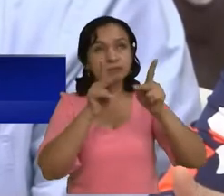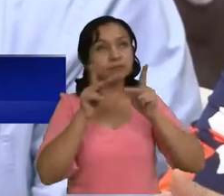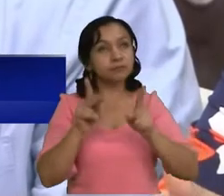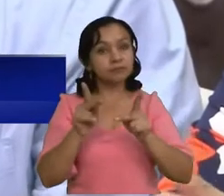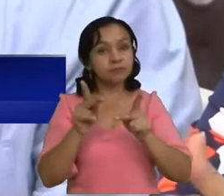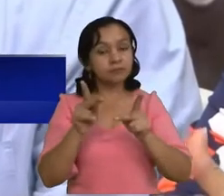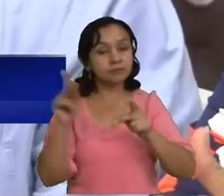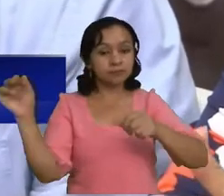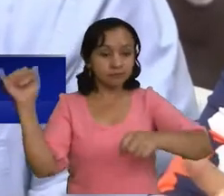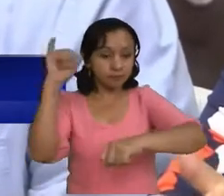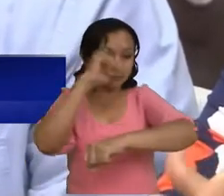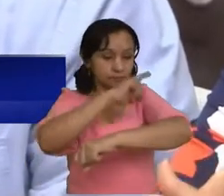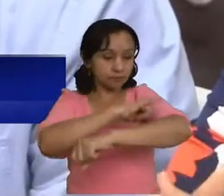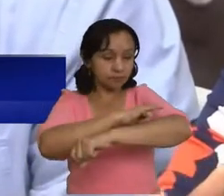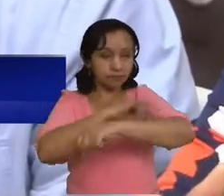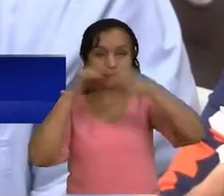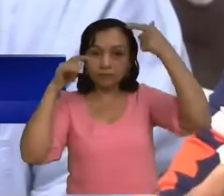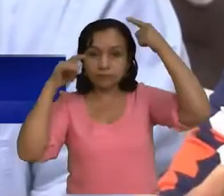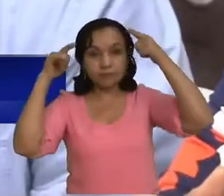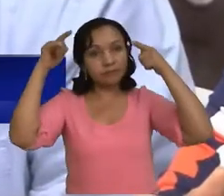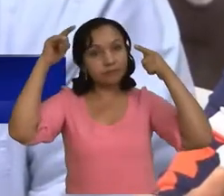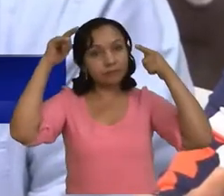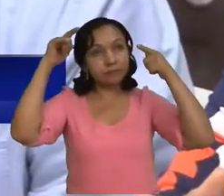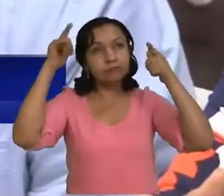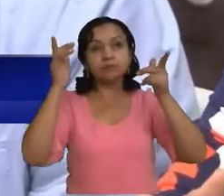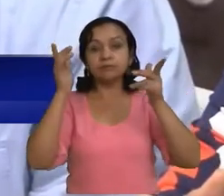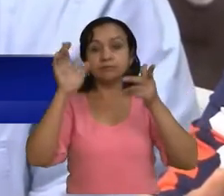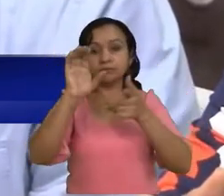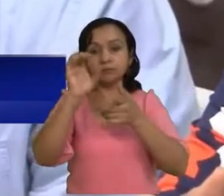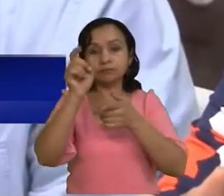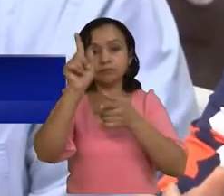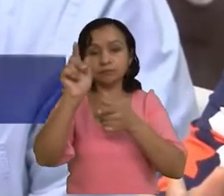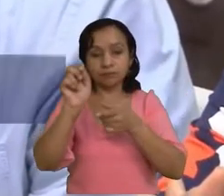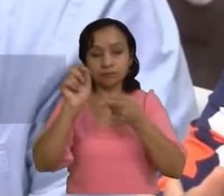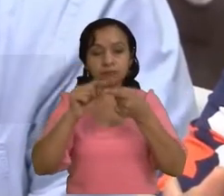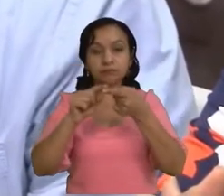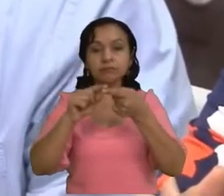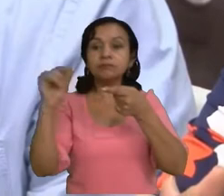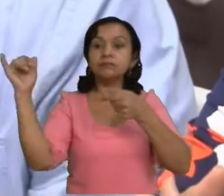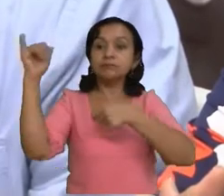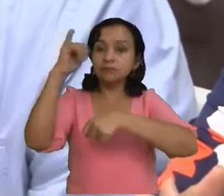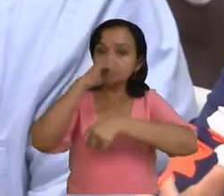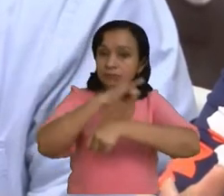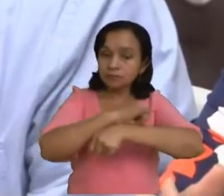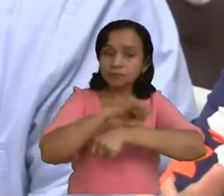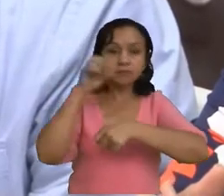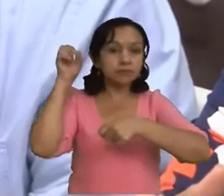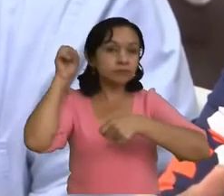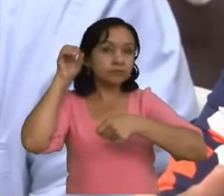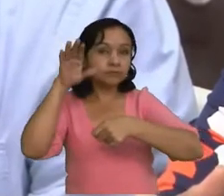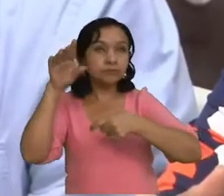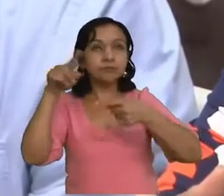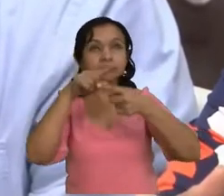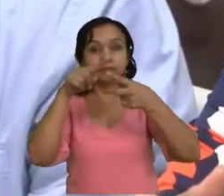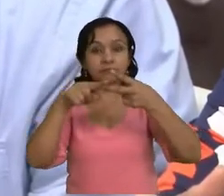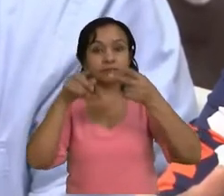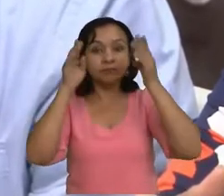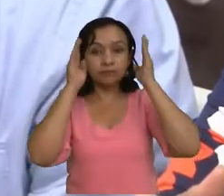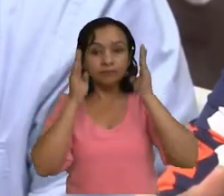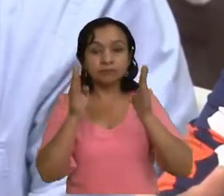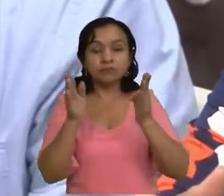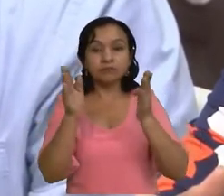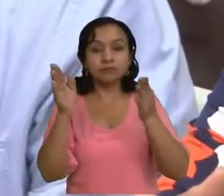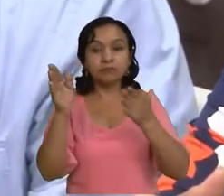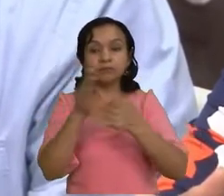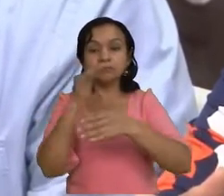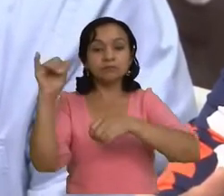el Aeropuerto Internacional Sandino, sino que también Costa Esmeralda, también que recepciona turismo, como también la atención a los